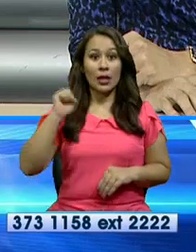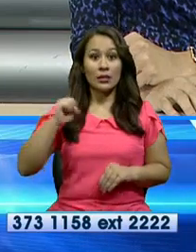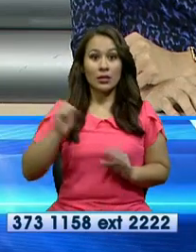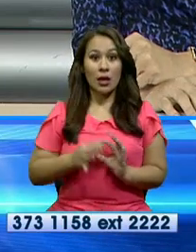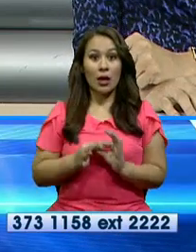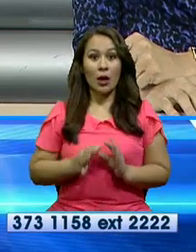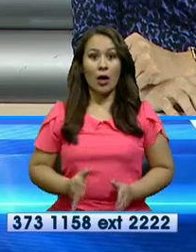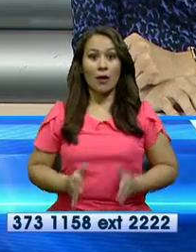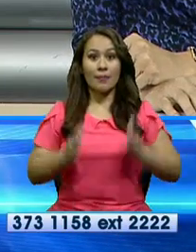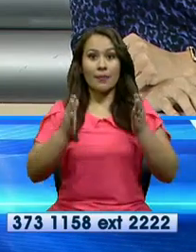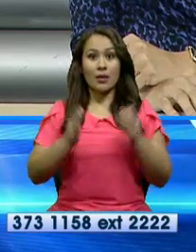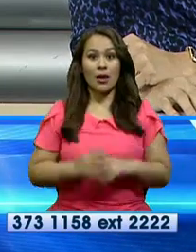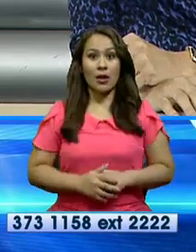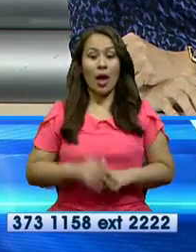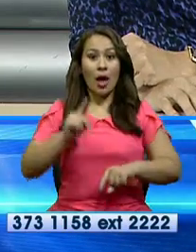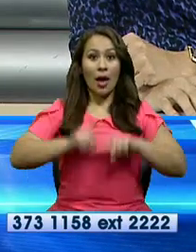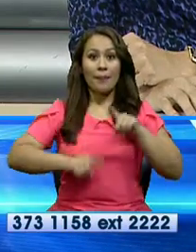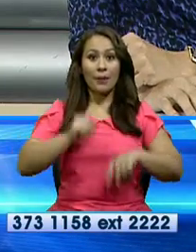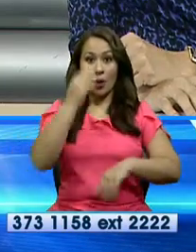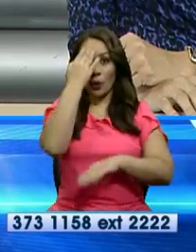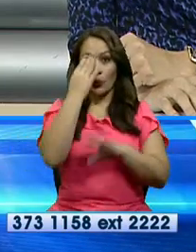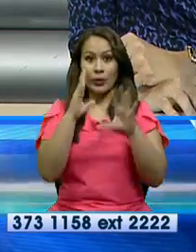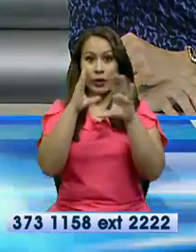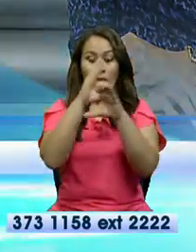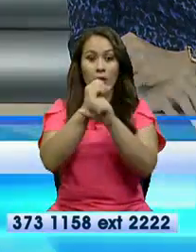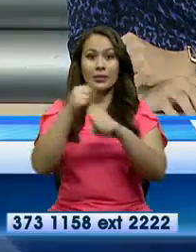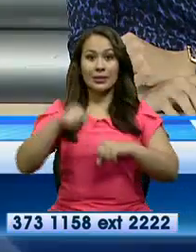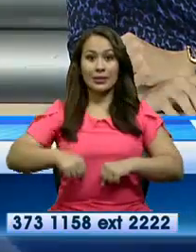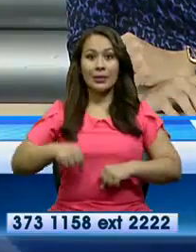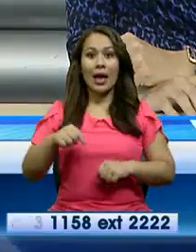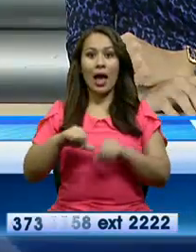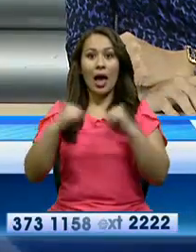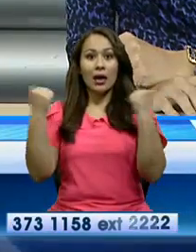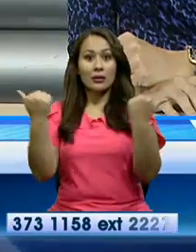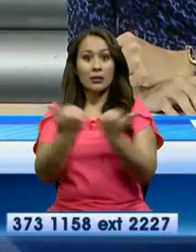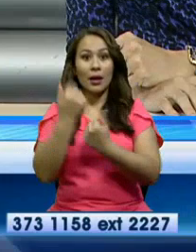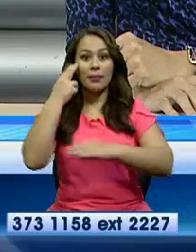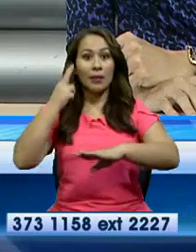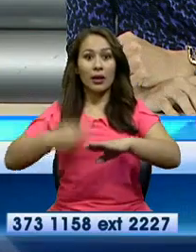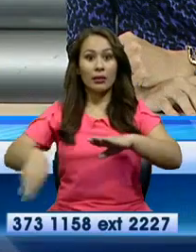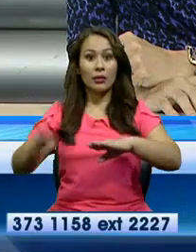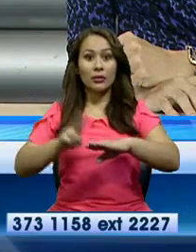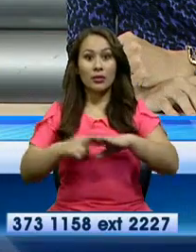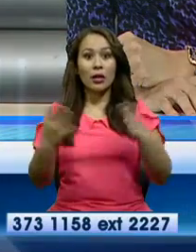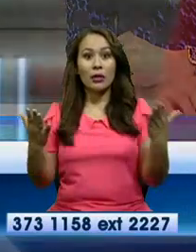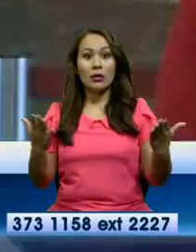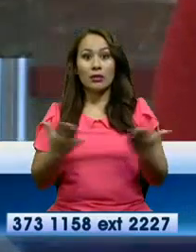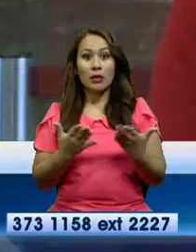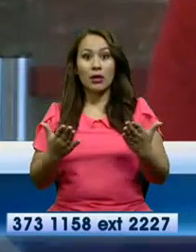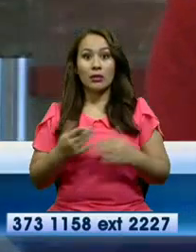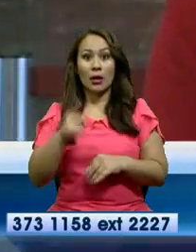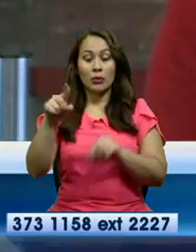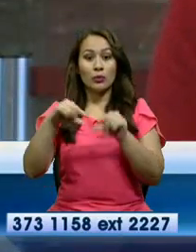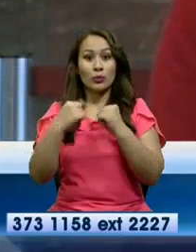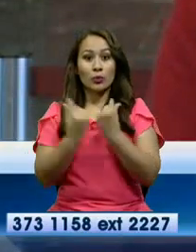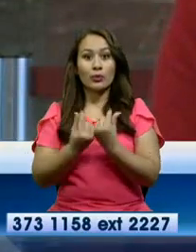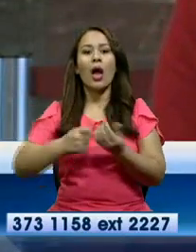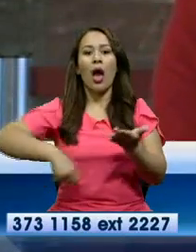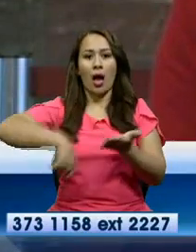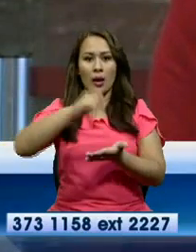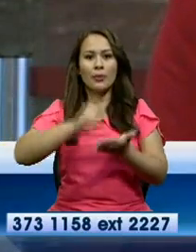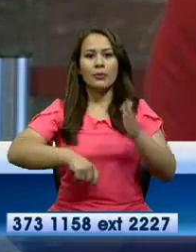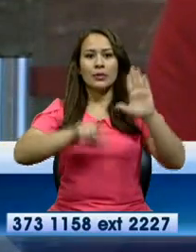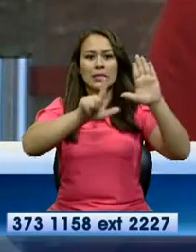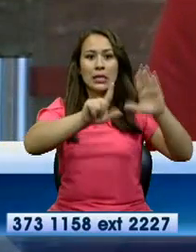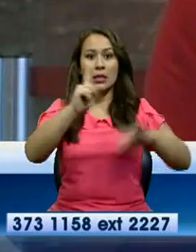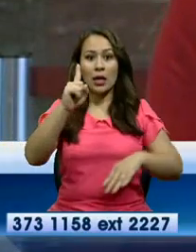Compañeros en estudios, amigos televidentes, buenas noches. Así es, nos encontramos en la Asamblea Nacional, donde hace pocos minutos el Pleno aprobó con 71